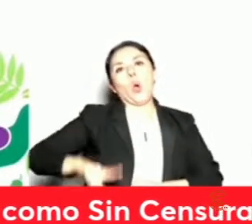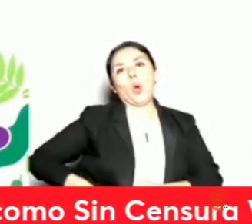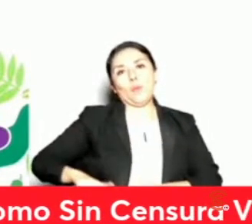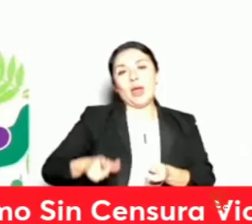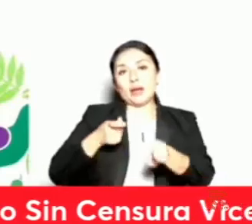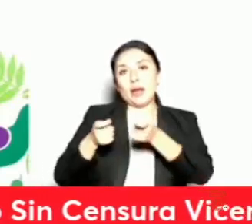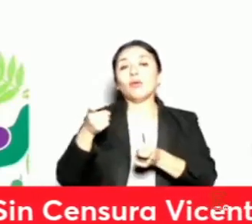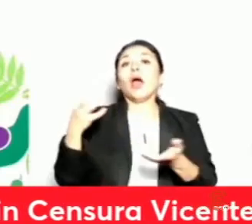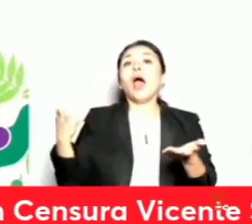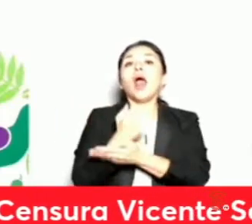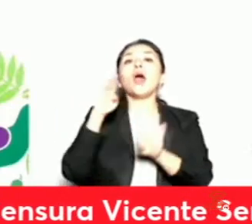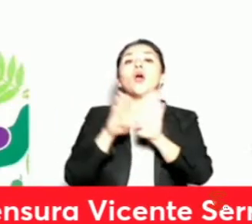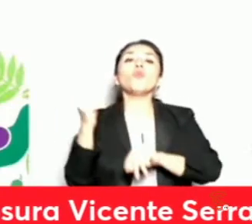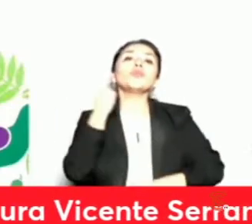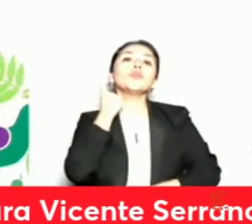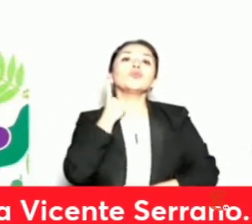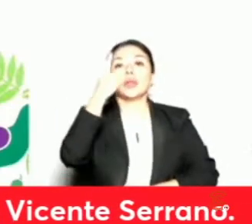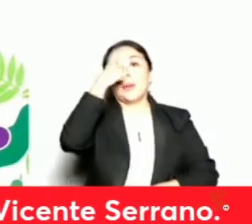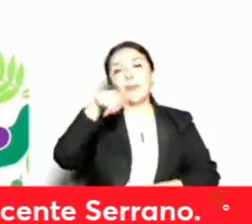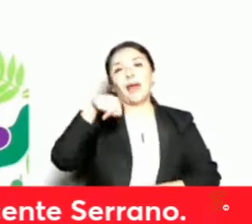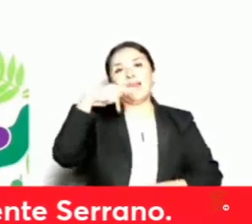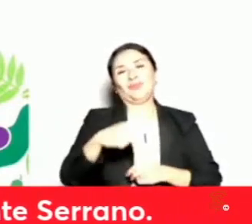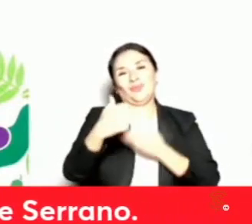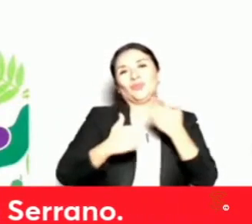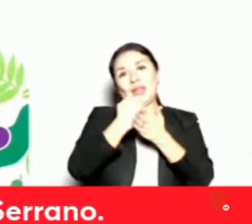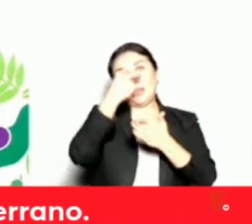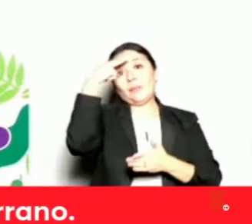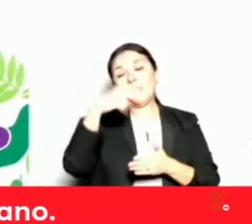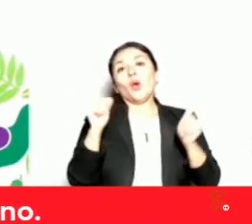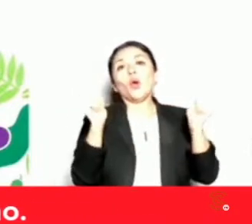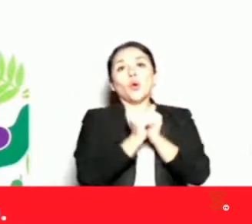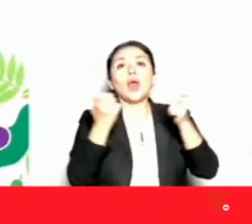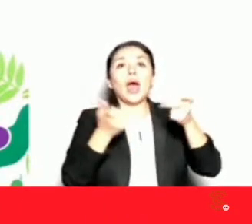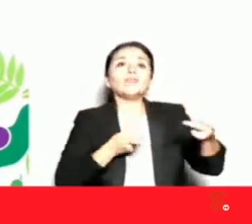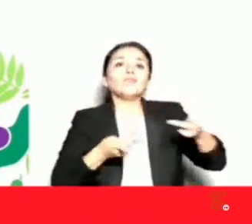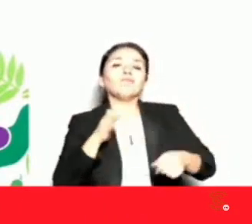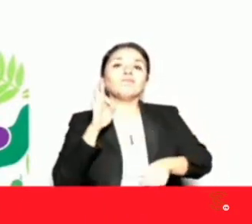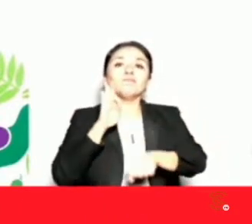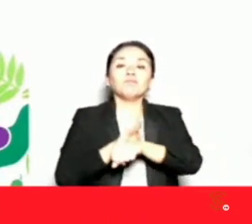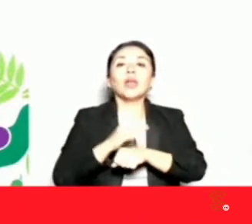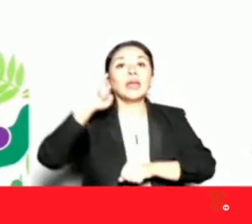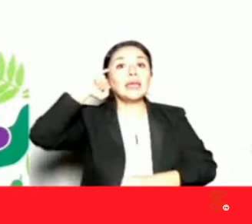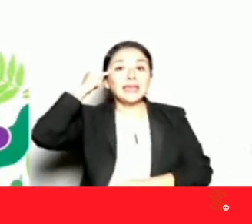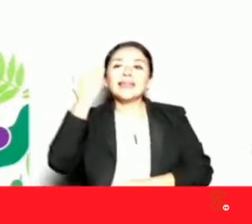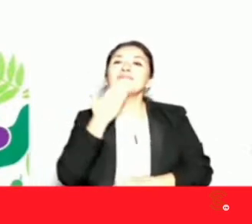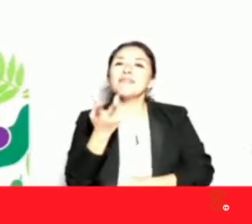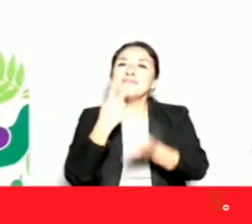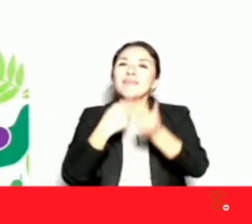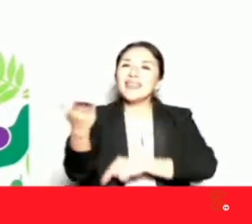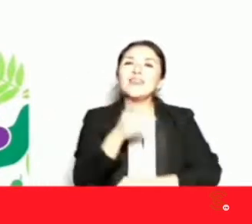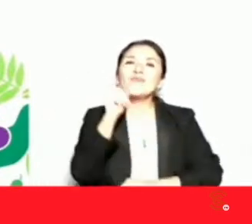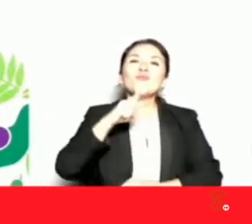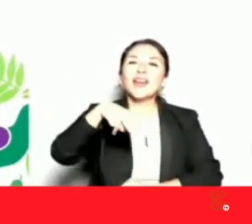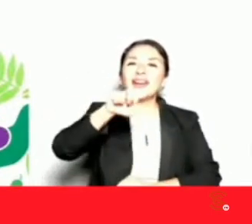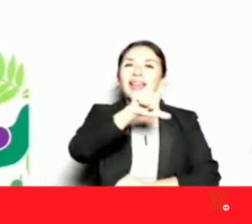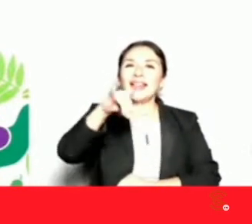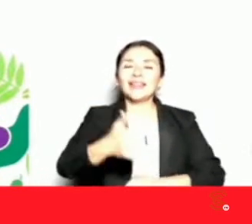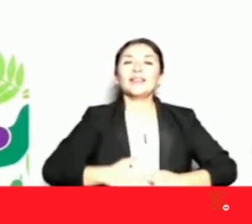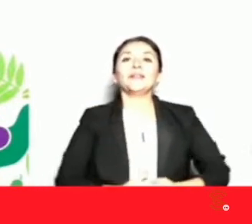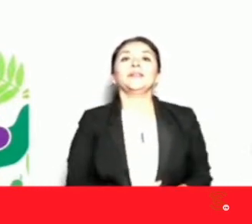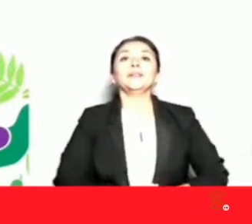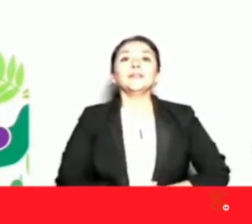elegida diputada para la Asamblea Constituyente de la Ciudad de México mediante acción afirmativa indígena. Bienvenida, Nelly.